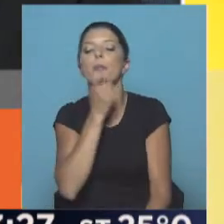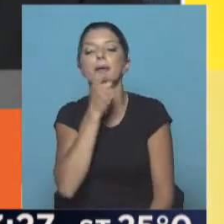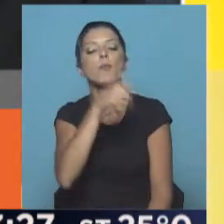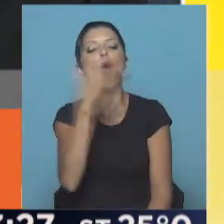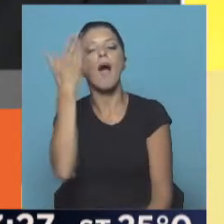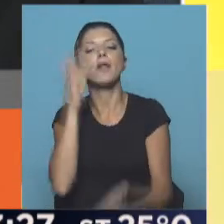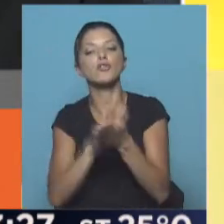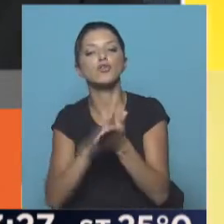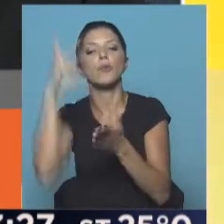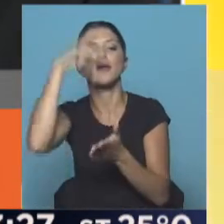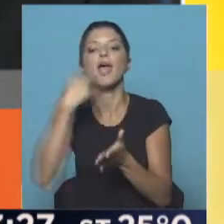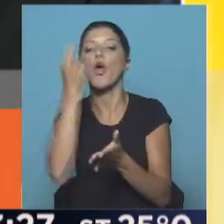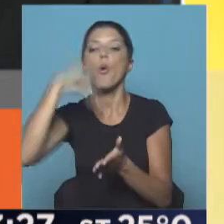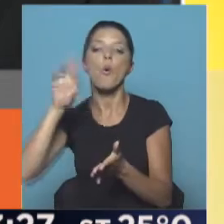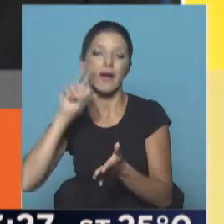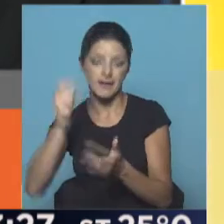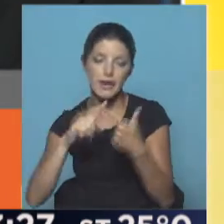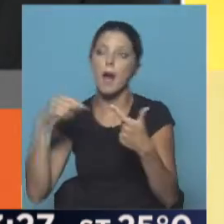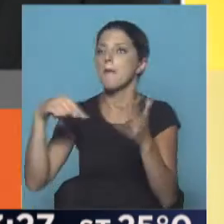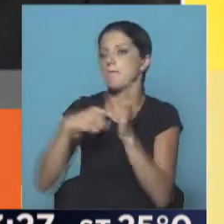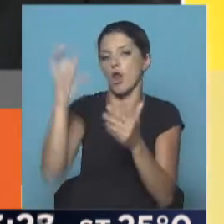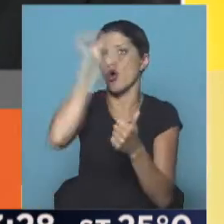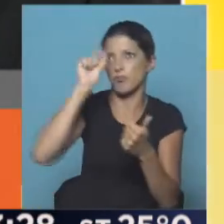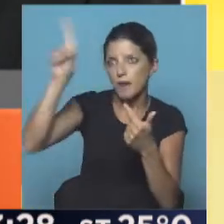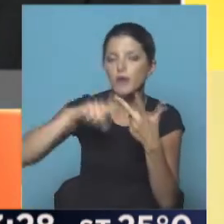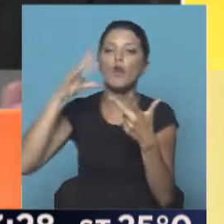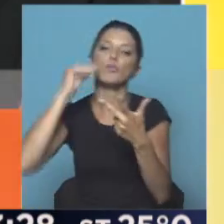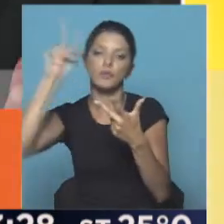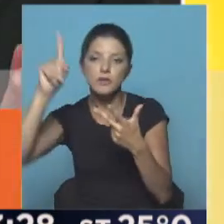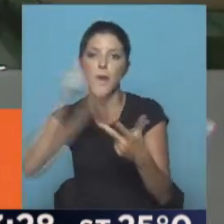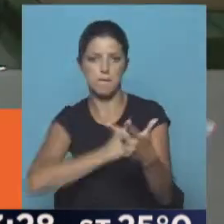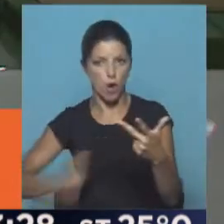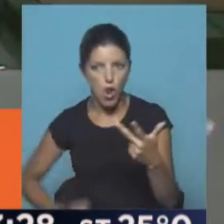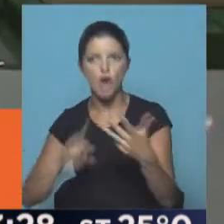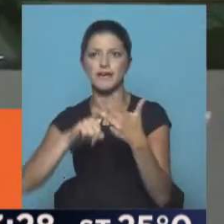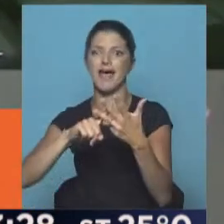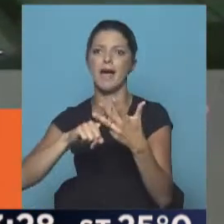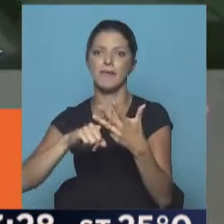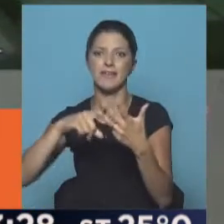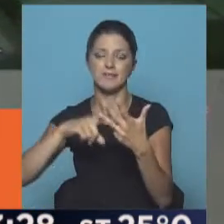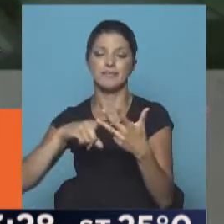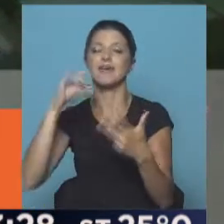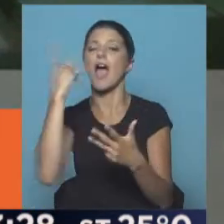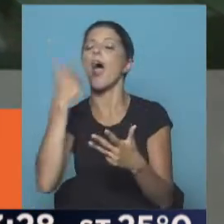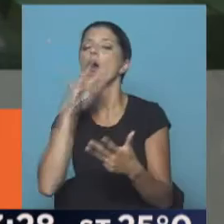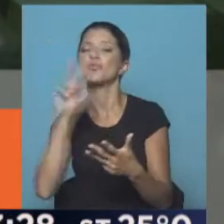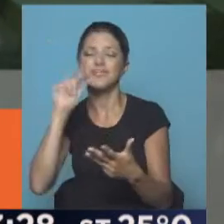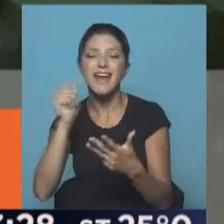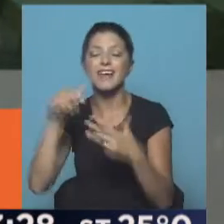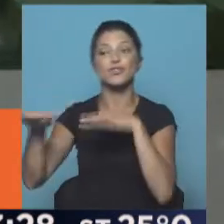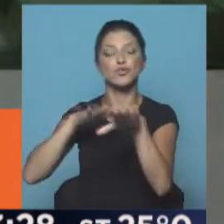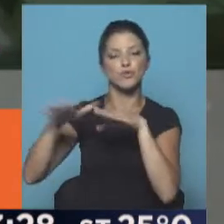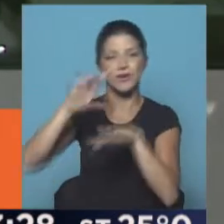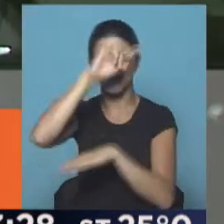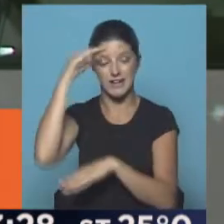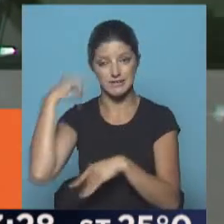a Hungría, pero también está Grecia, también está el Reino Unido, Austria, que tienen movimientos nacionalistas muy duros. Estados